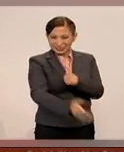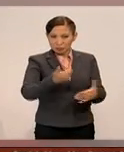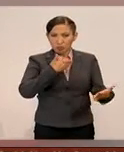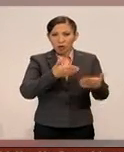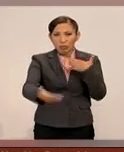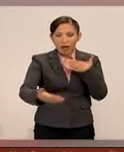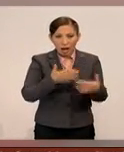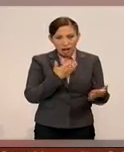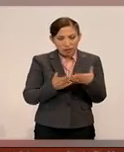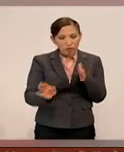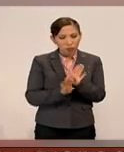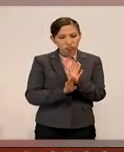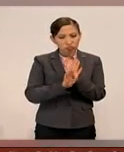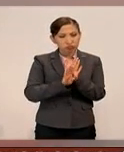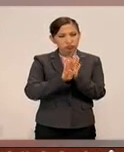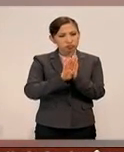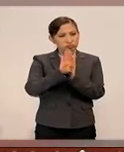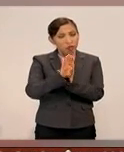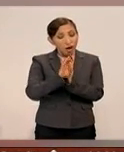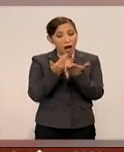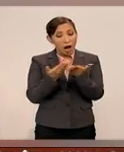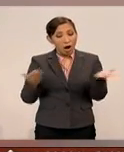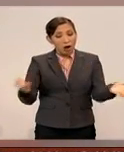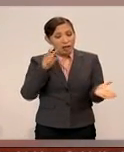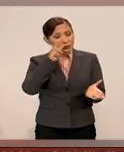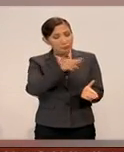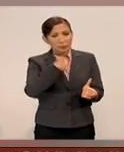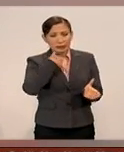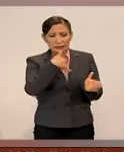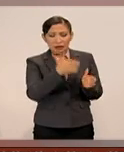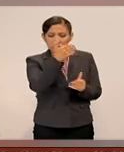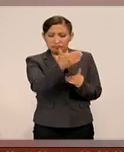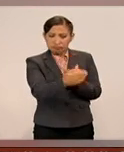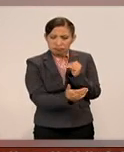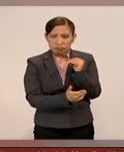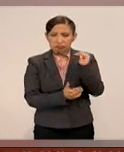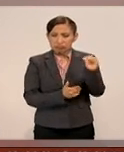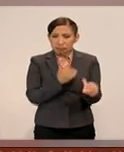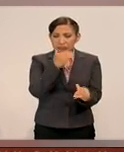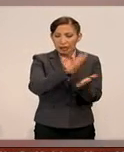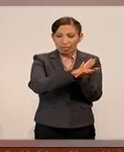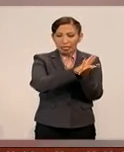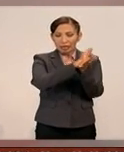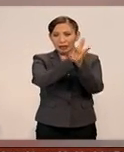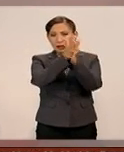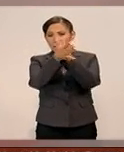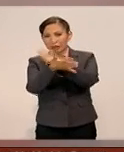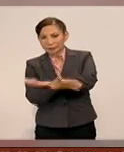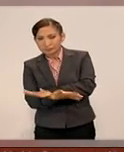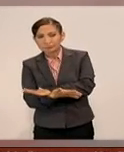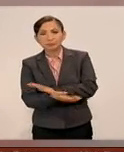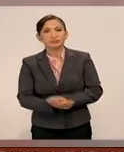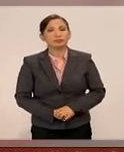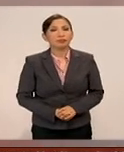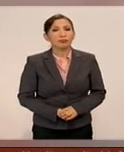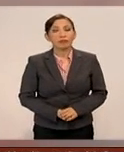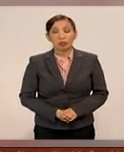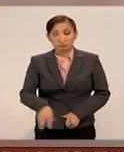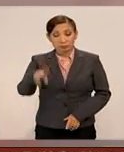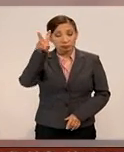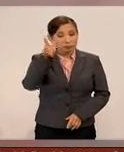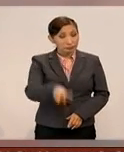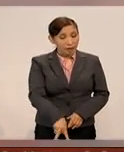moderno y en ascenso, que hoy está inmerso en un profundo proceso de transformación nacional. Sin